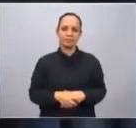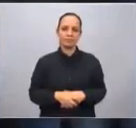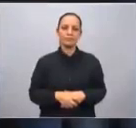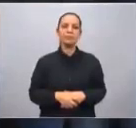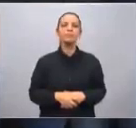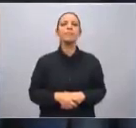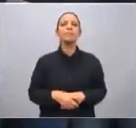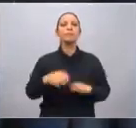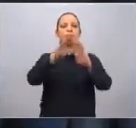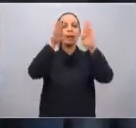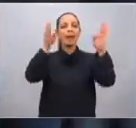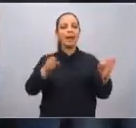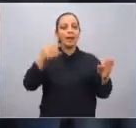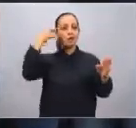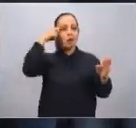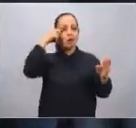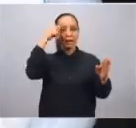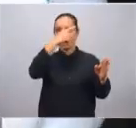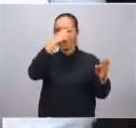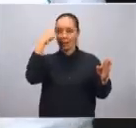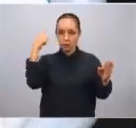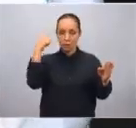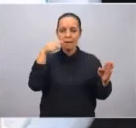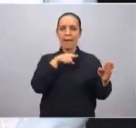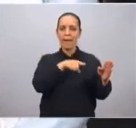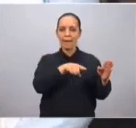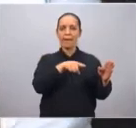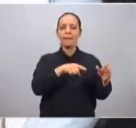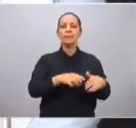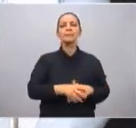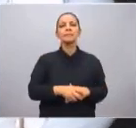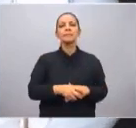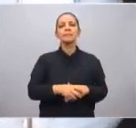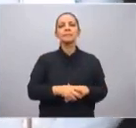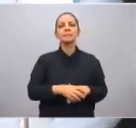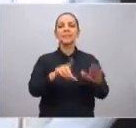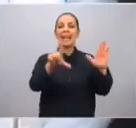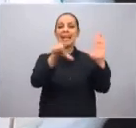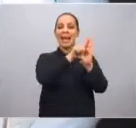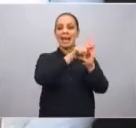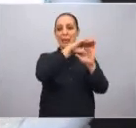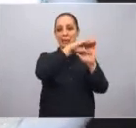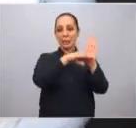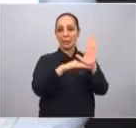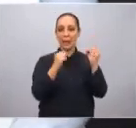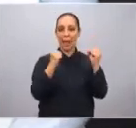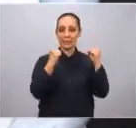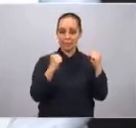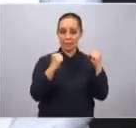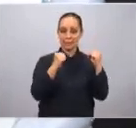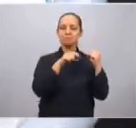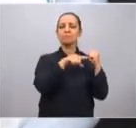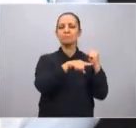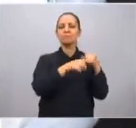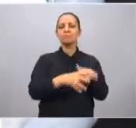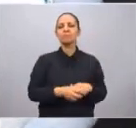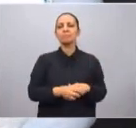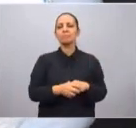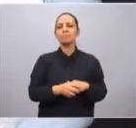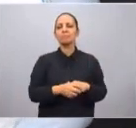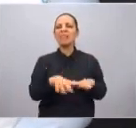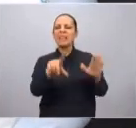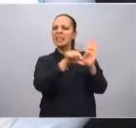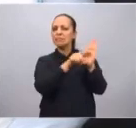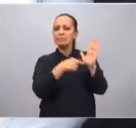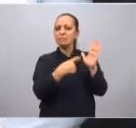Hay en el Congreso de la Nación la llamada Ley Bases, una ley